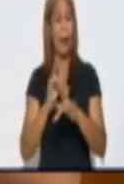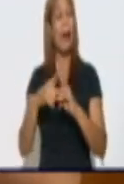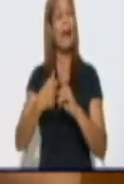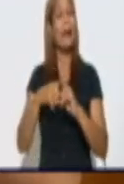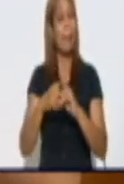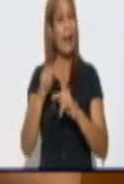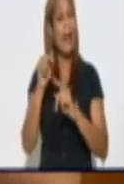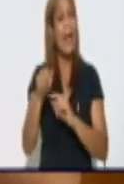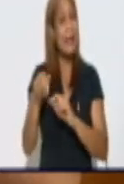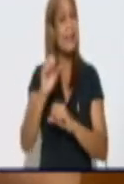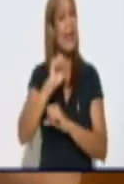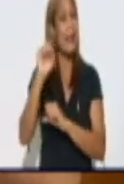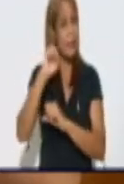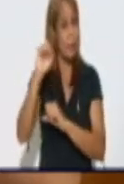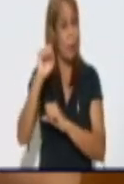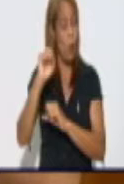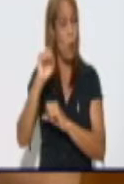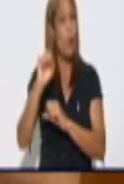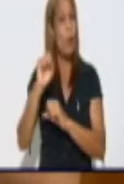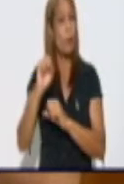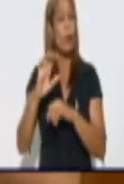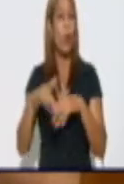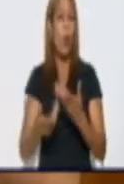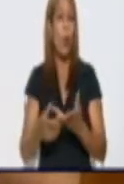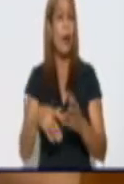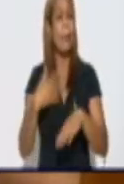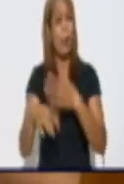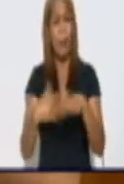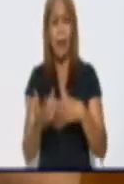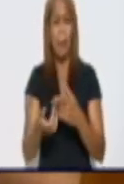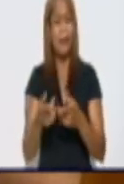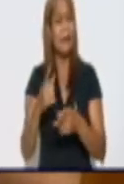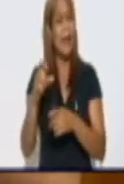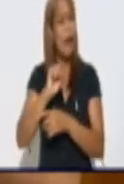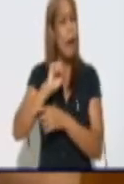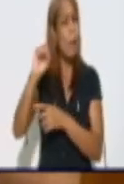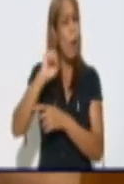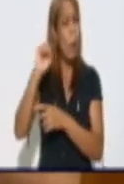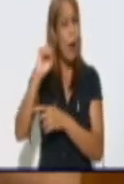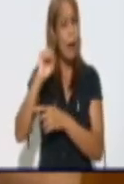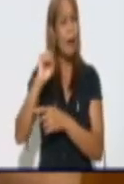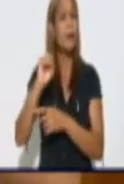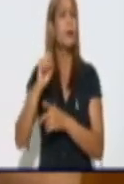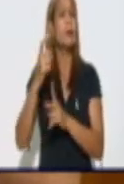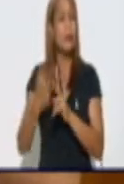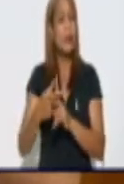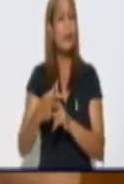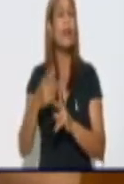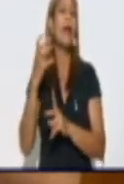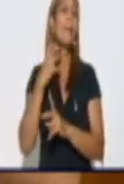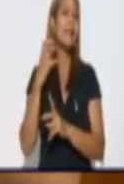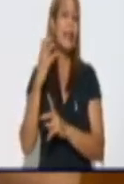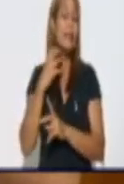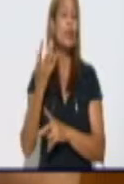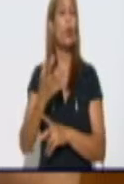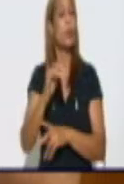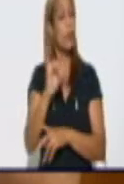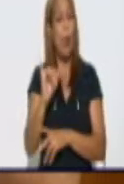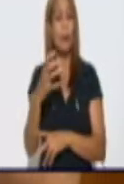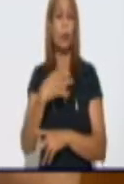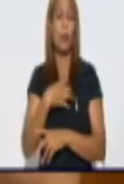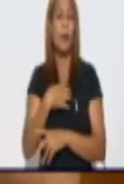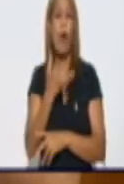meses con el tema de los bujes de la bomba y motor. En Manzanillo tuvimos afectaciones en